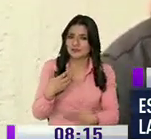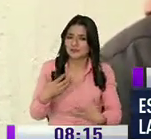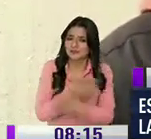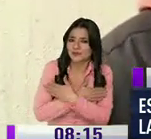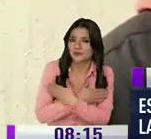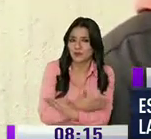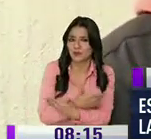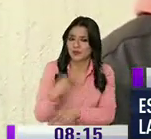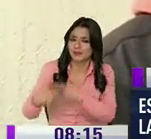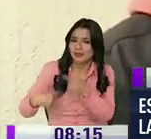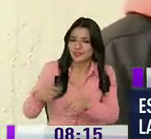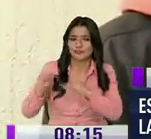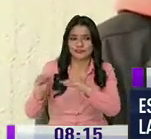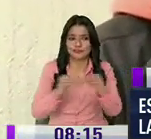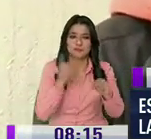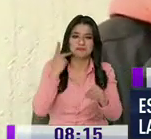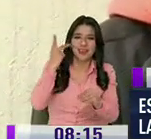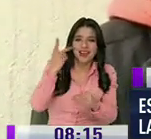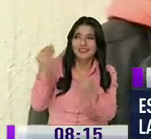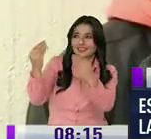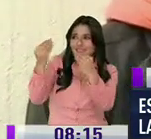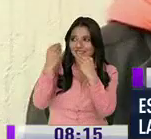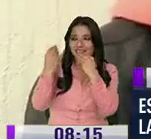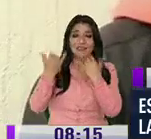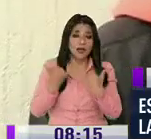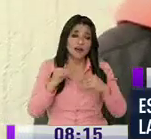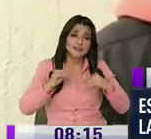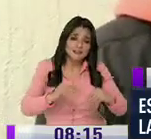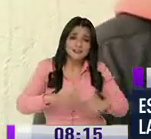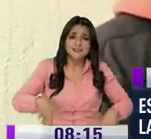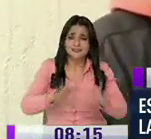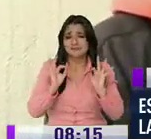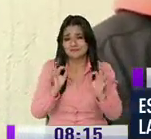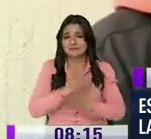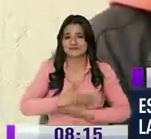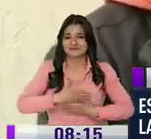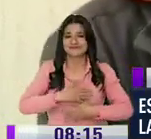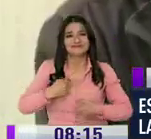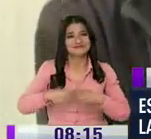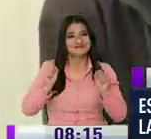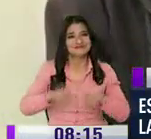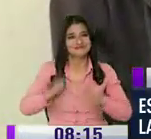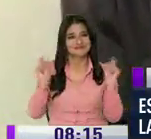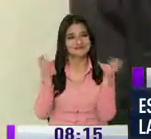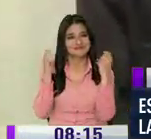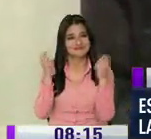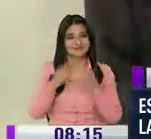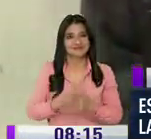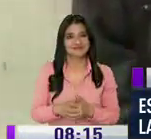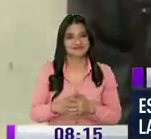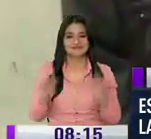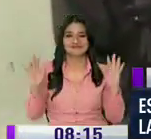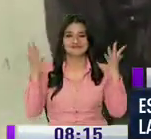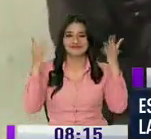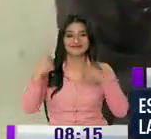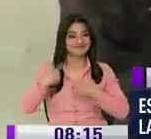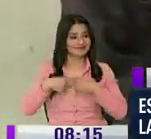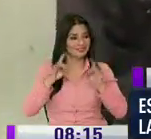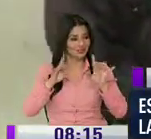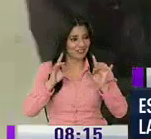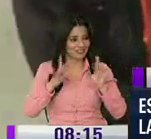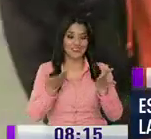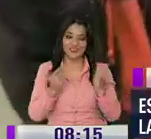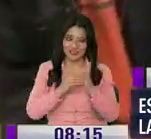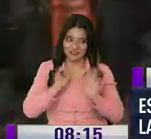generación con nuestros padres, que viene ahora a nosotros, y disfrutar las fiestas de la capital. Claro que sí, así que viva Quito, mucha suerte, espero otra vez